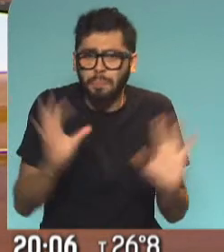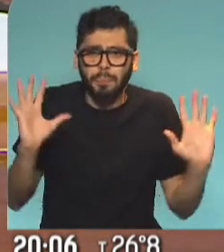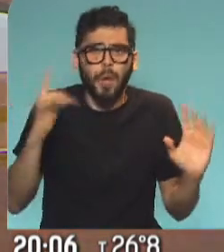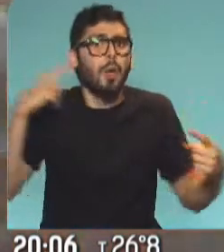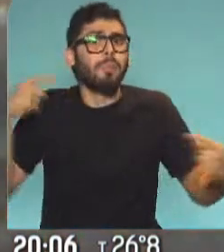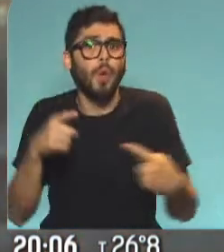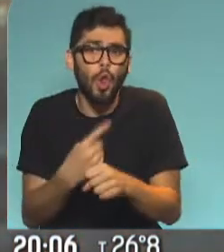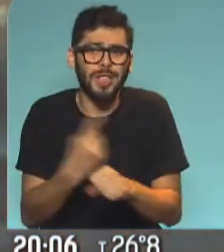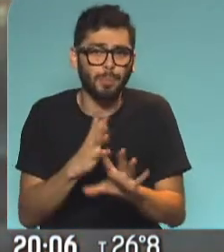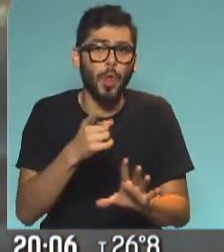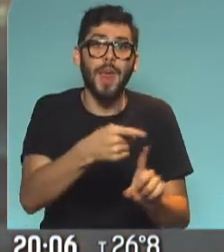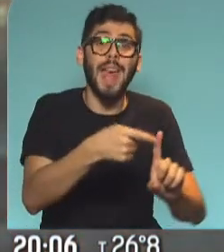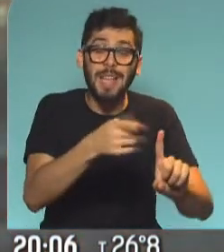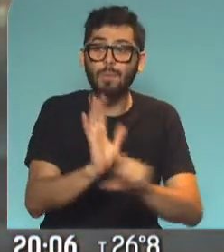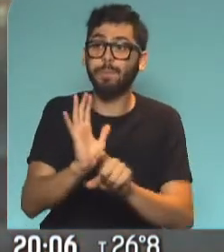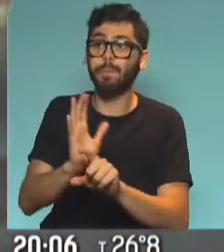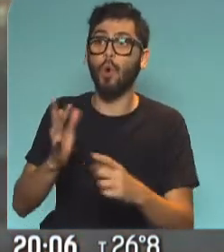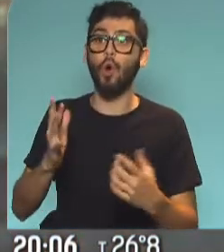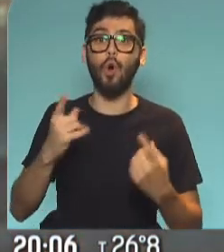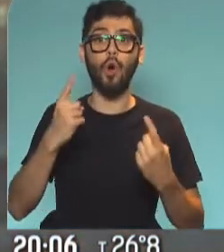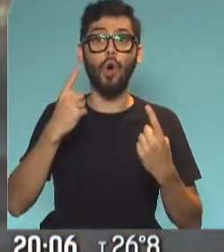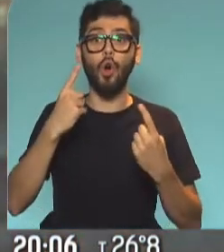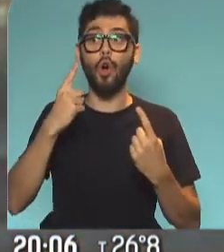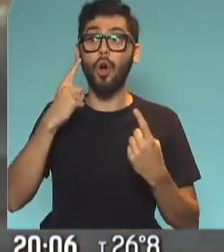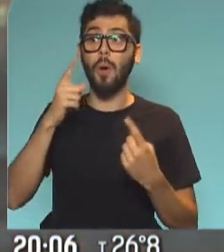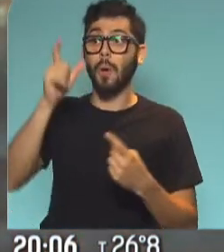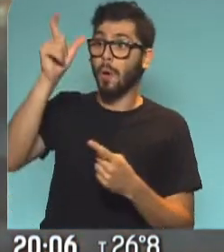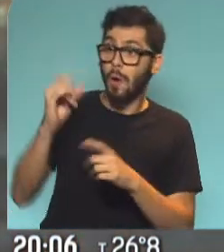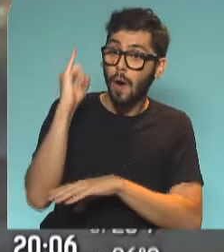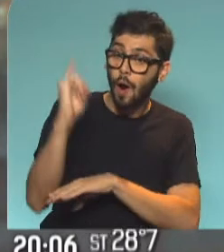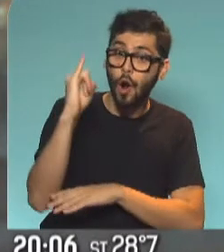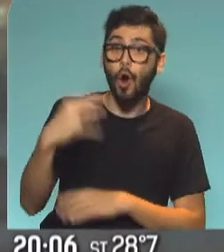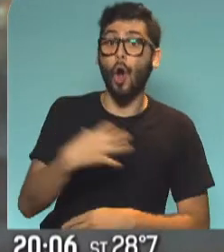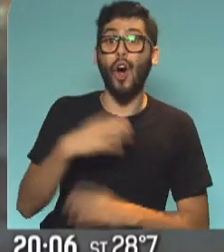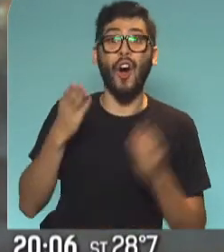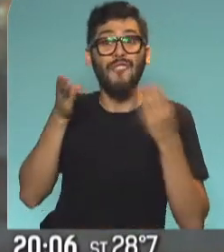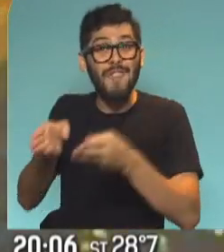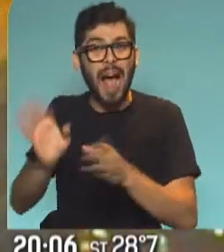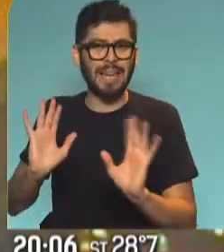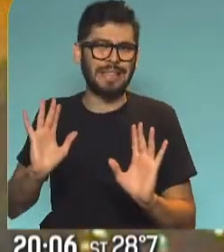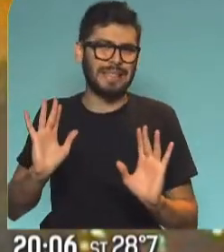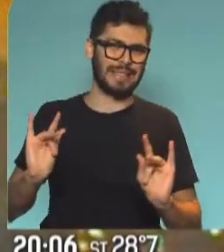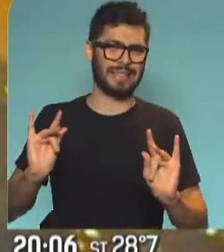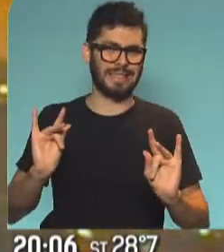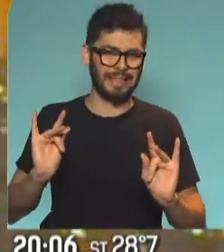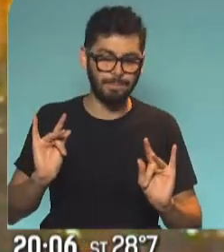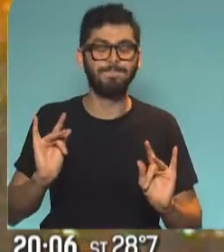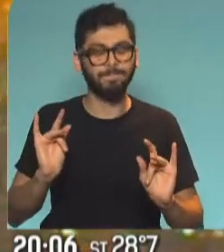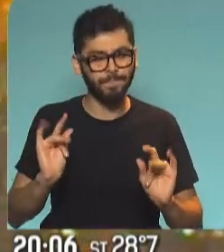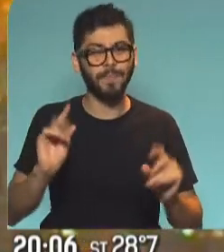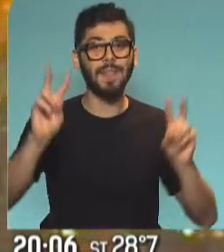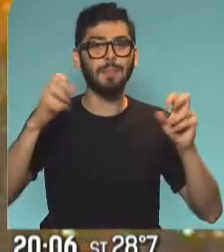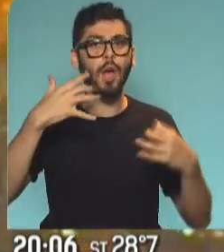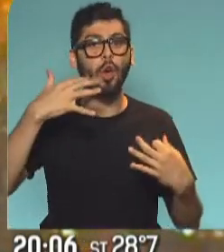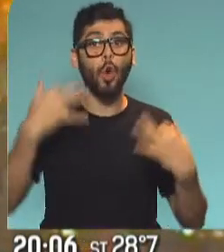daña la credibilidad. Le pega de lleno a la credibilidad lo que ha sucedido la semana pasada. Sí, en términos jurídicos lo que hay que decir es que